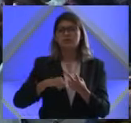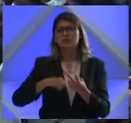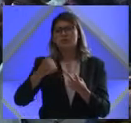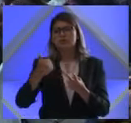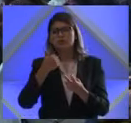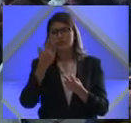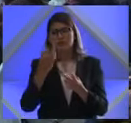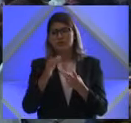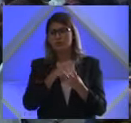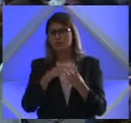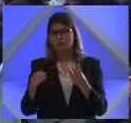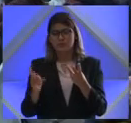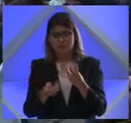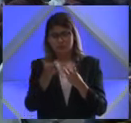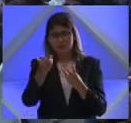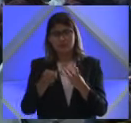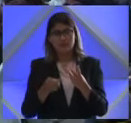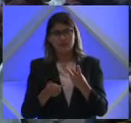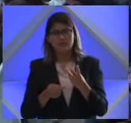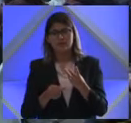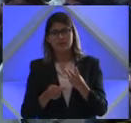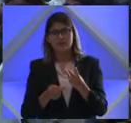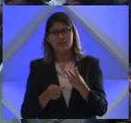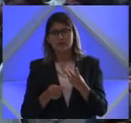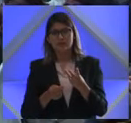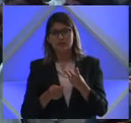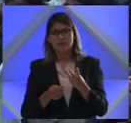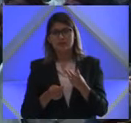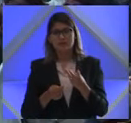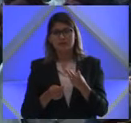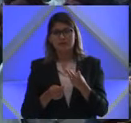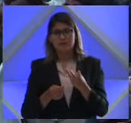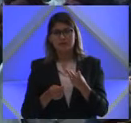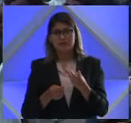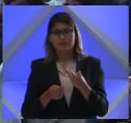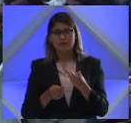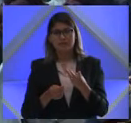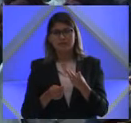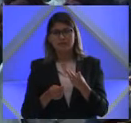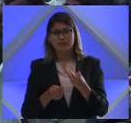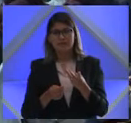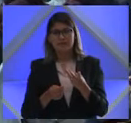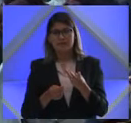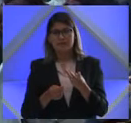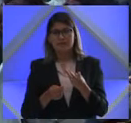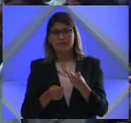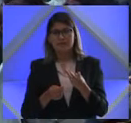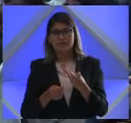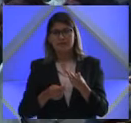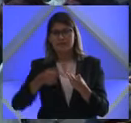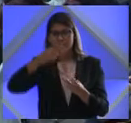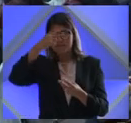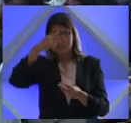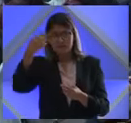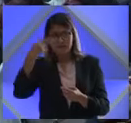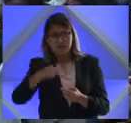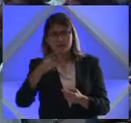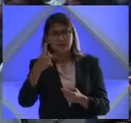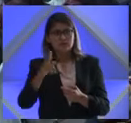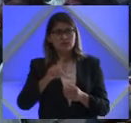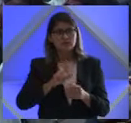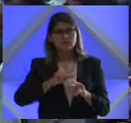la otra pregunta sería este porque méxico rehn de los artífices 8 y 9 si serían muy útiles